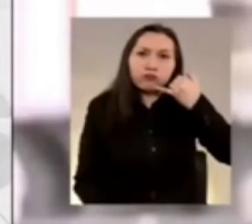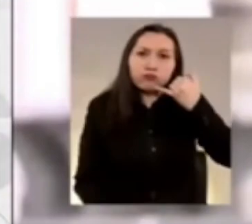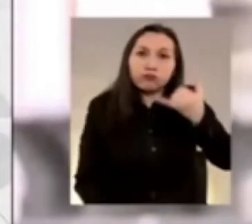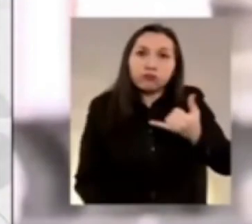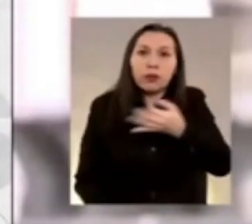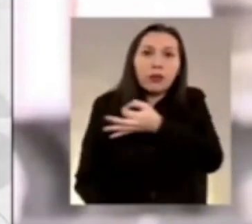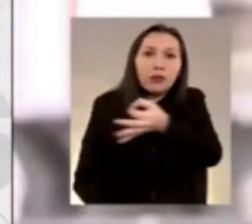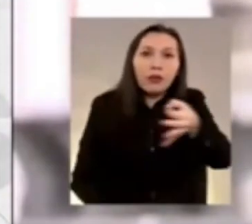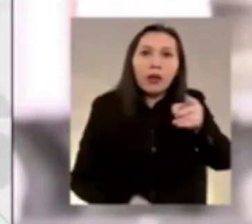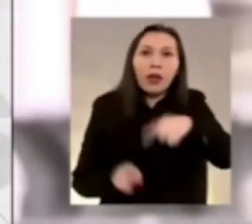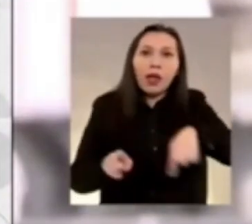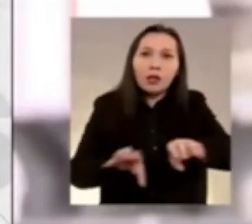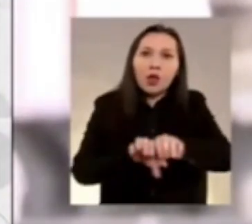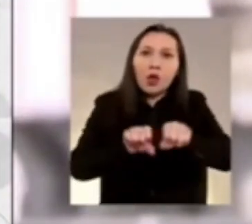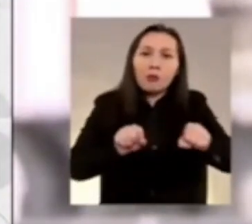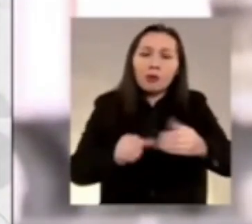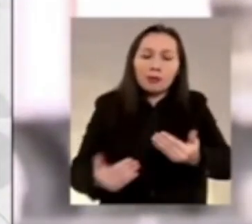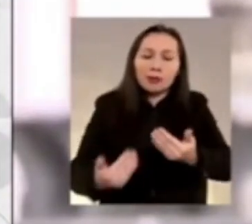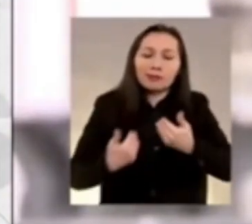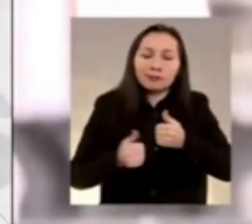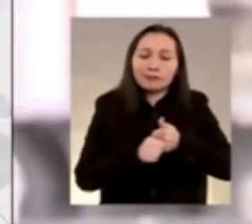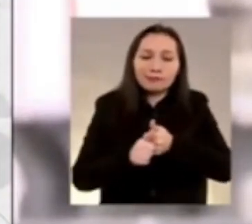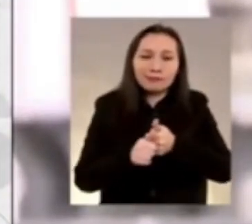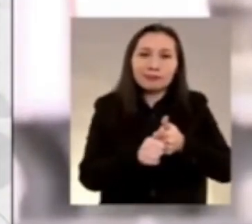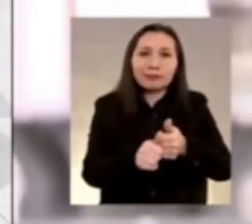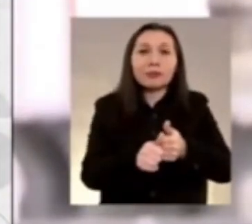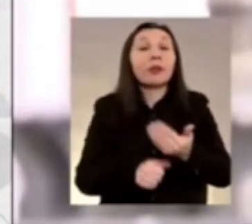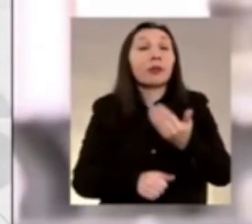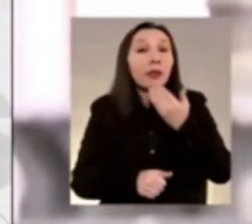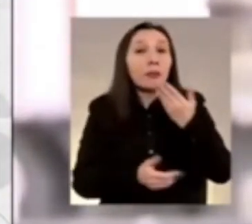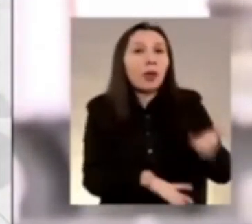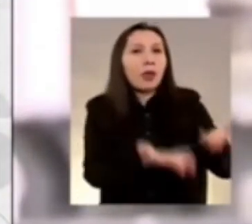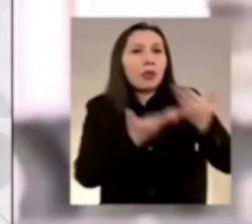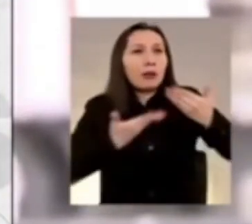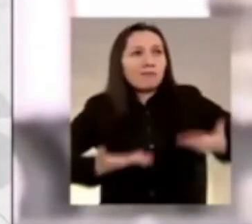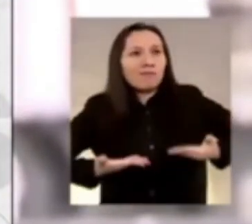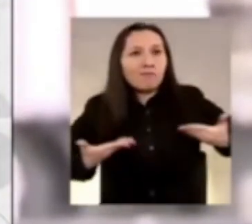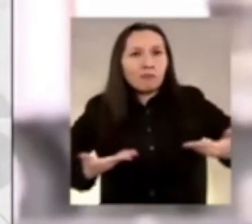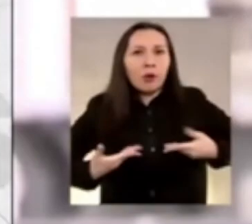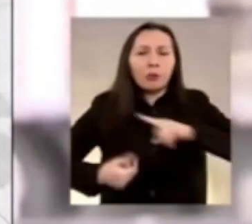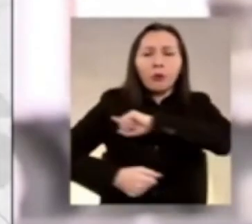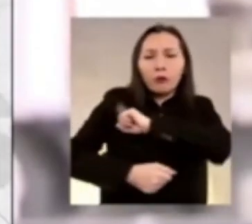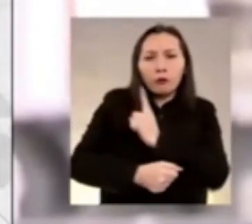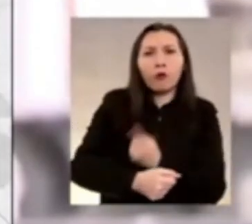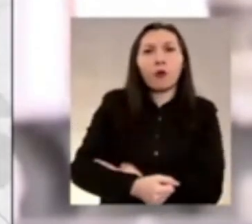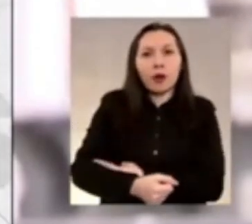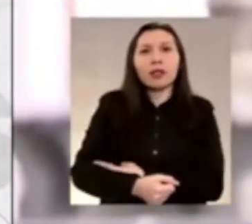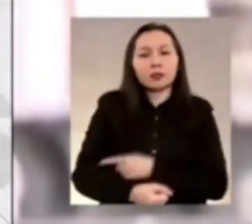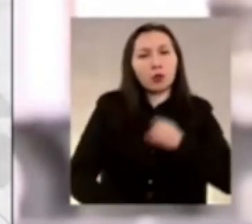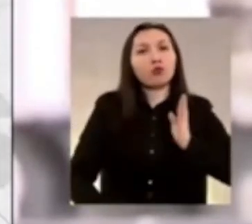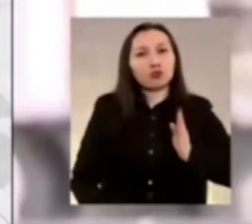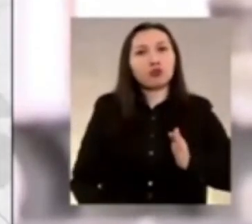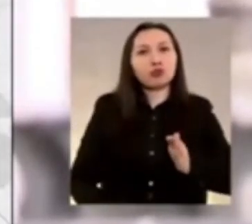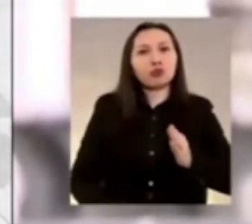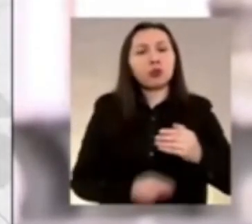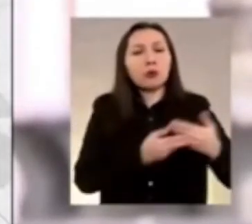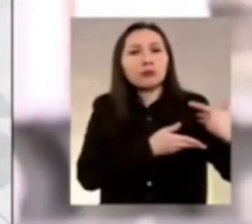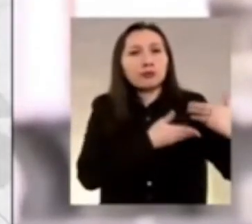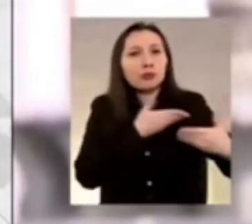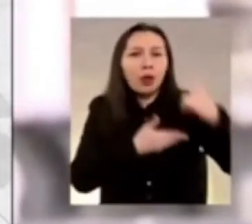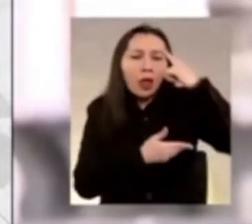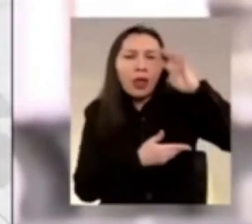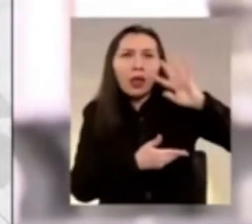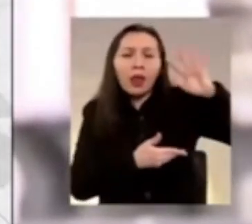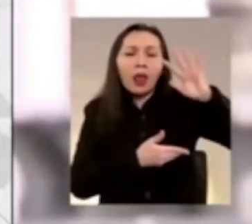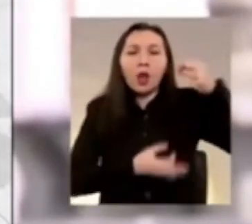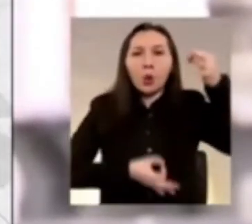ellos los que guían su compromiso. También para darnos aliento, fuerza de que seguiríamos la estela de su ideario